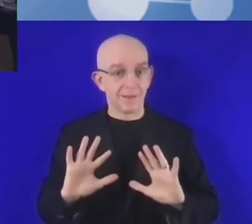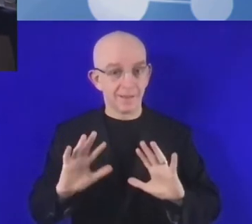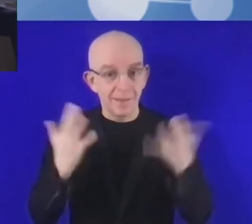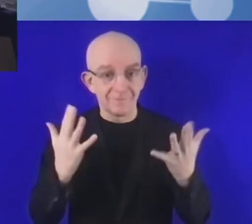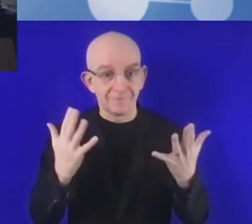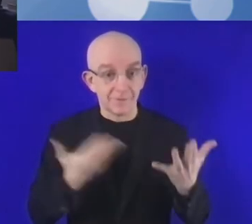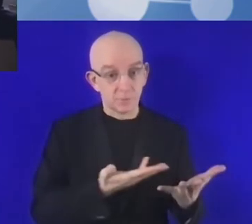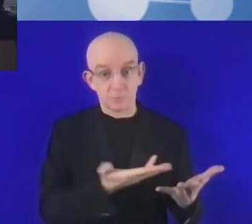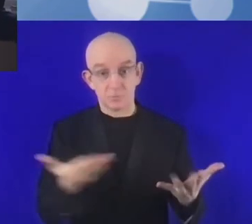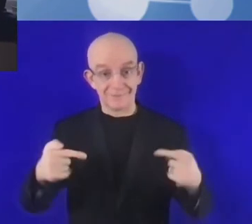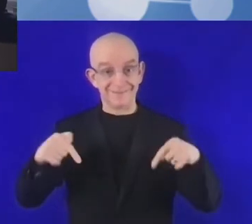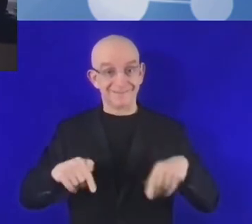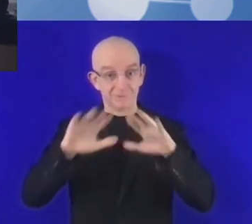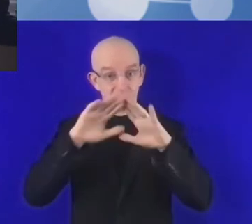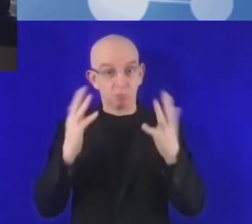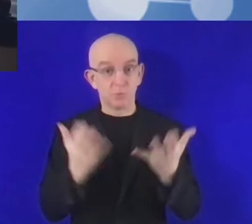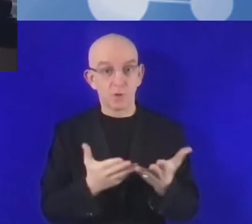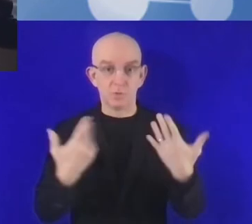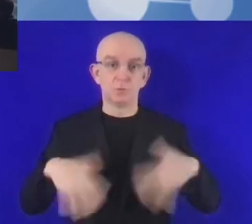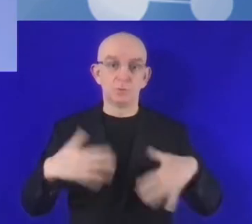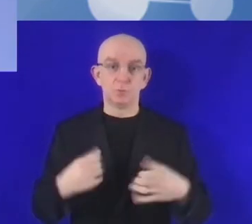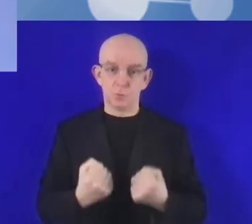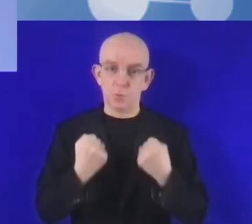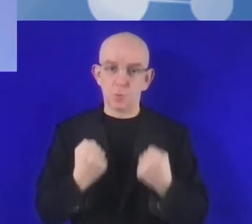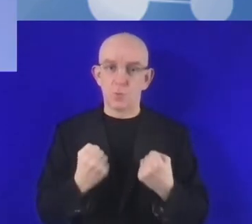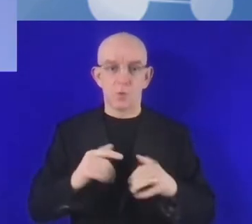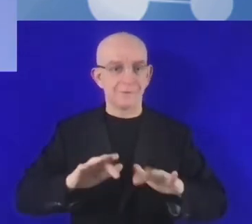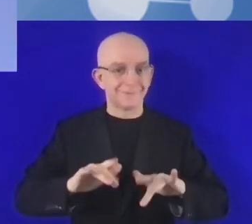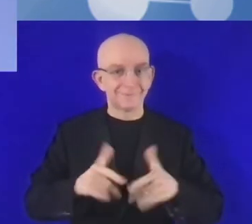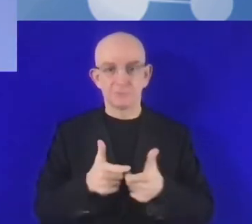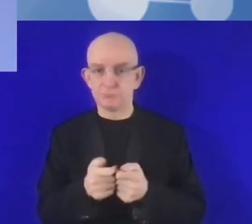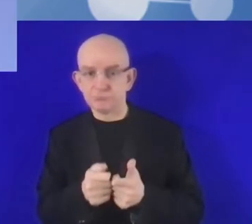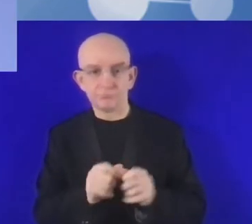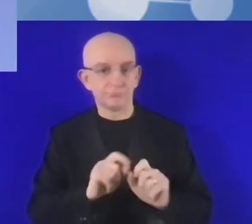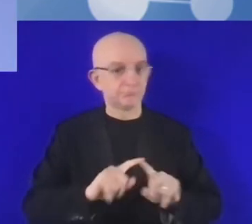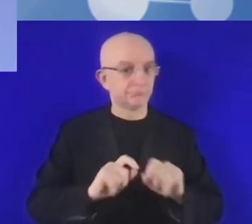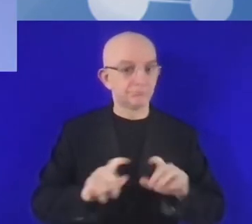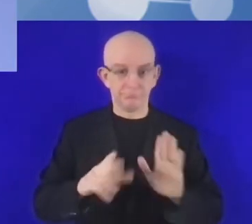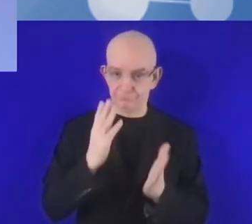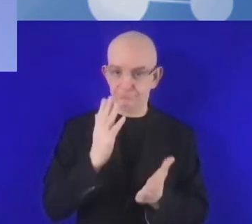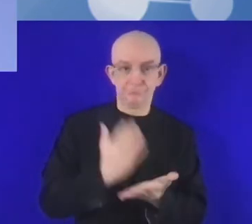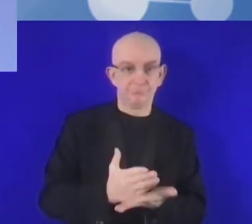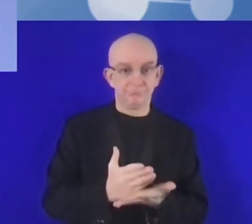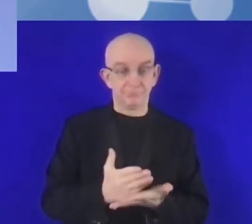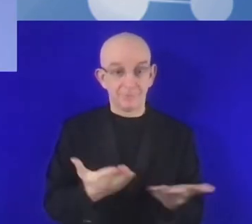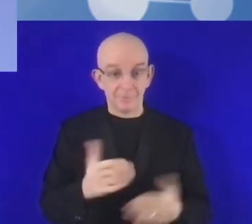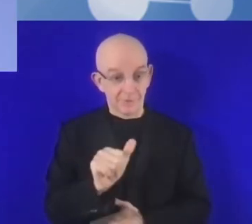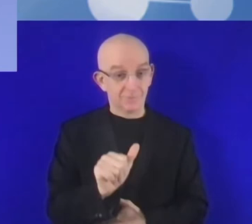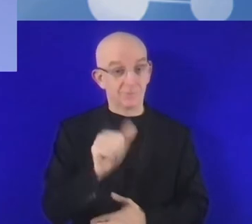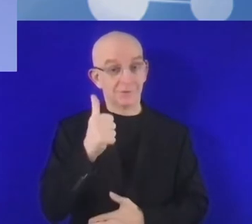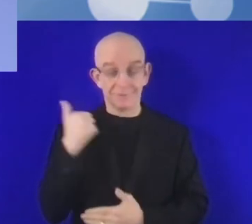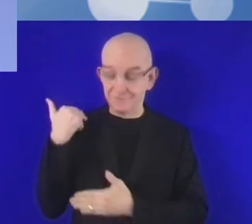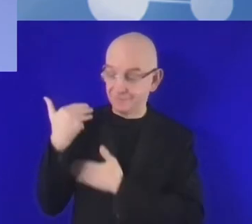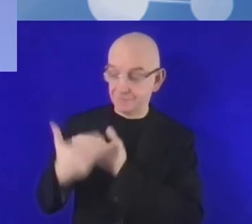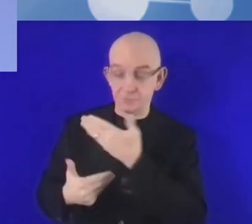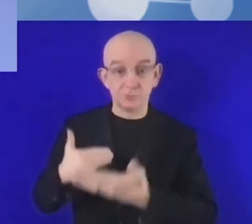de lo que parecía hace algunos años. Todo esto mostró que Internet es ahora una parte muy importante de nuestras vidas. Ahora